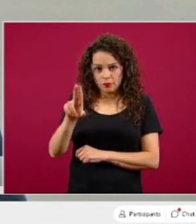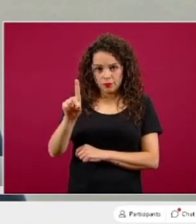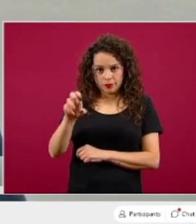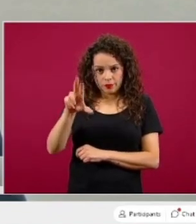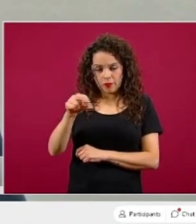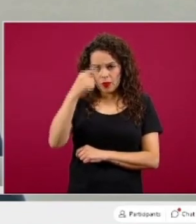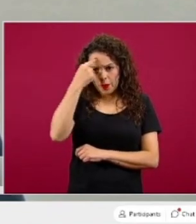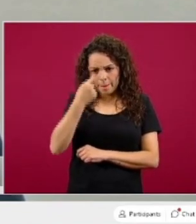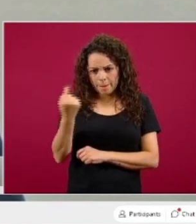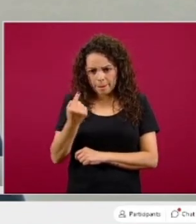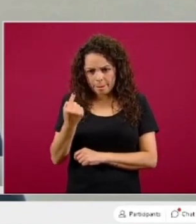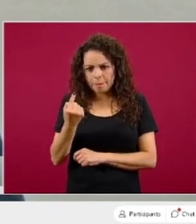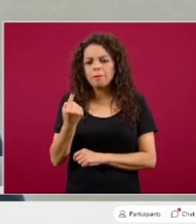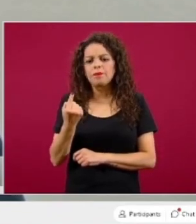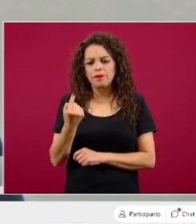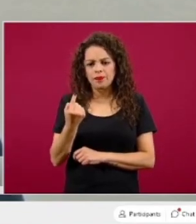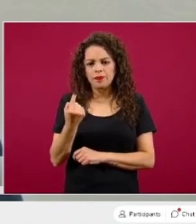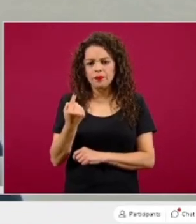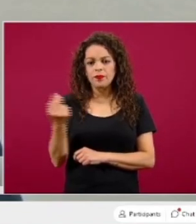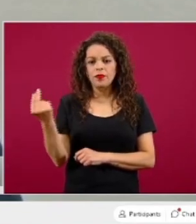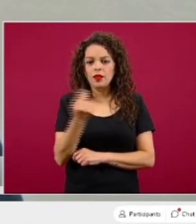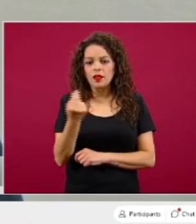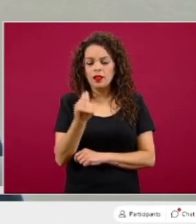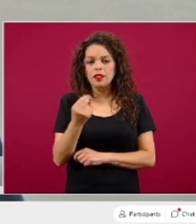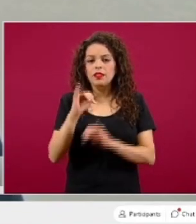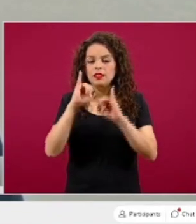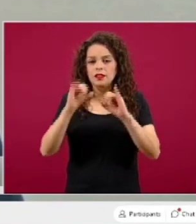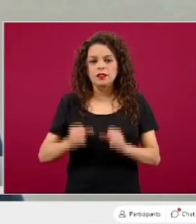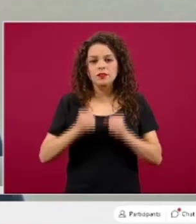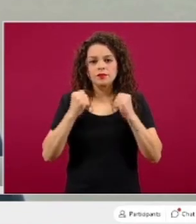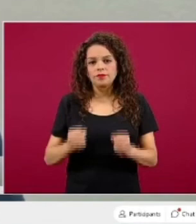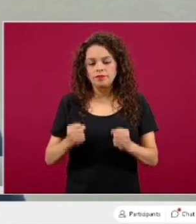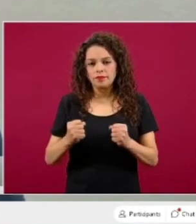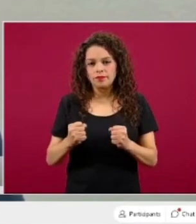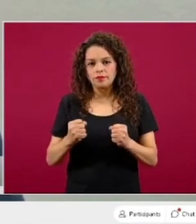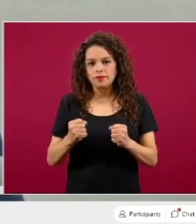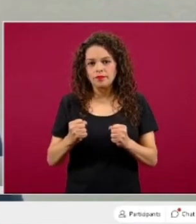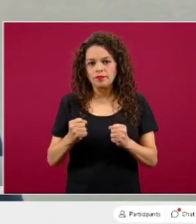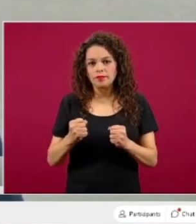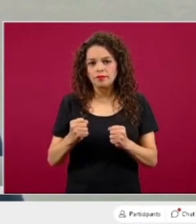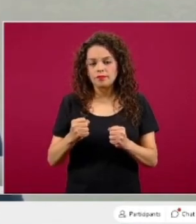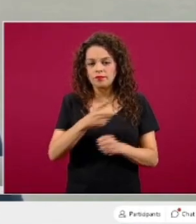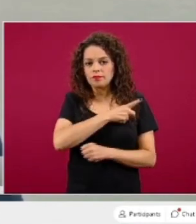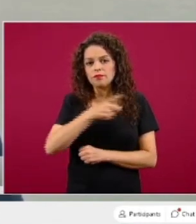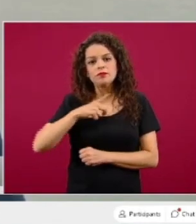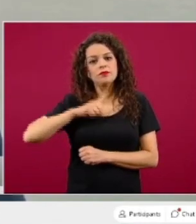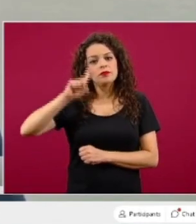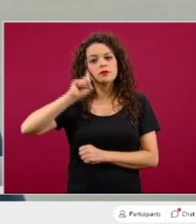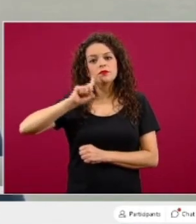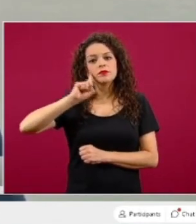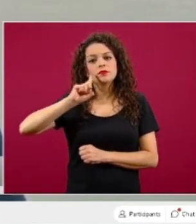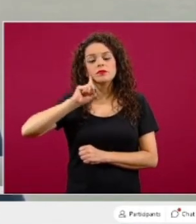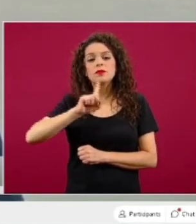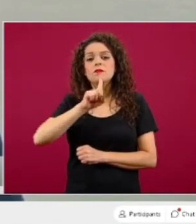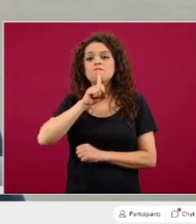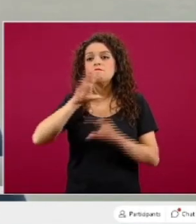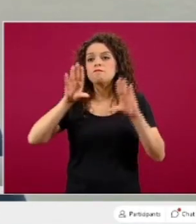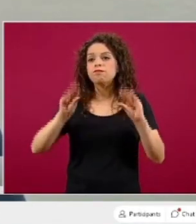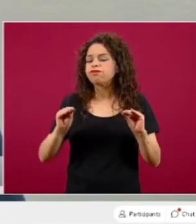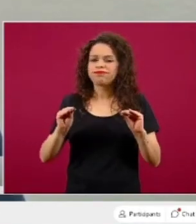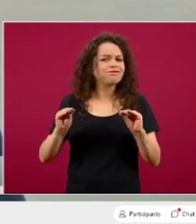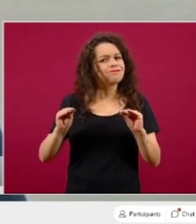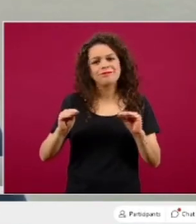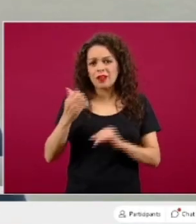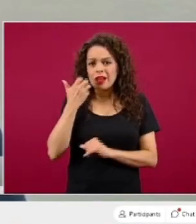trabajar en el sentido de garantizar que las mujeres rompan el silencio. Queremos que las mujeres hablen, queremos